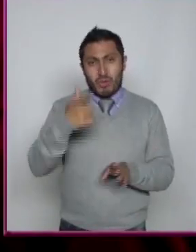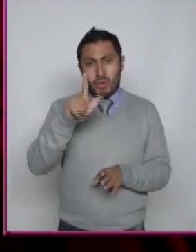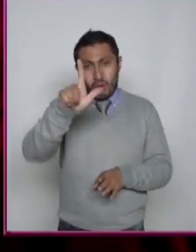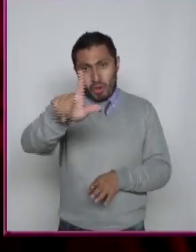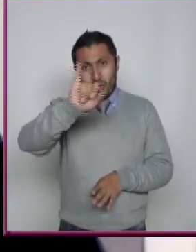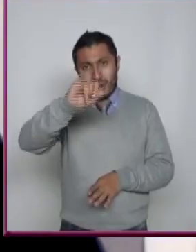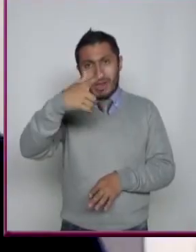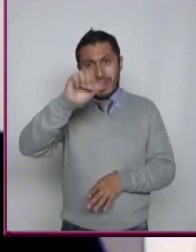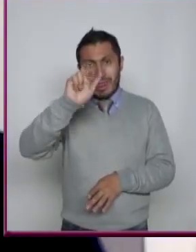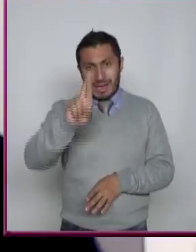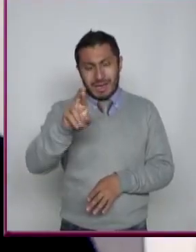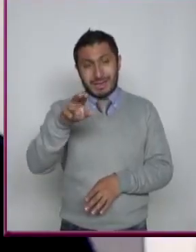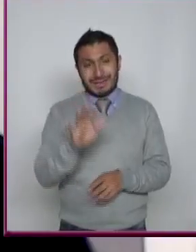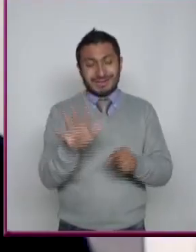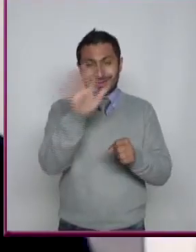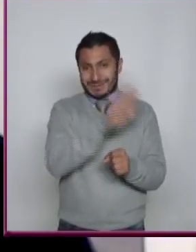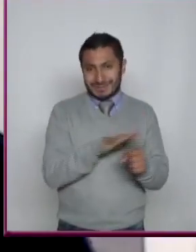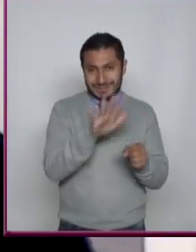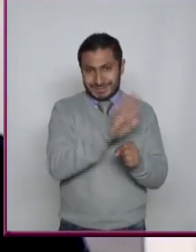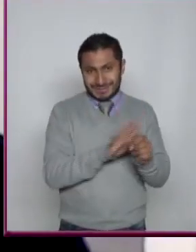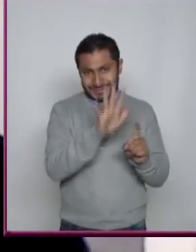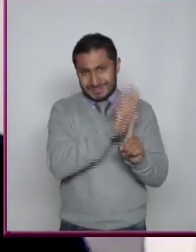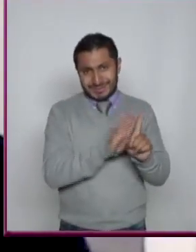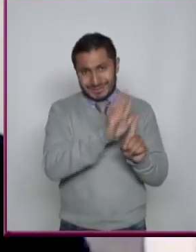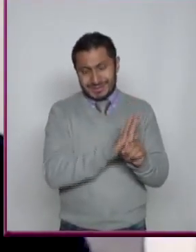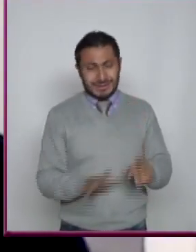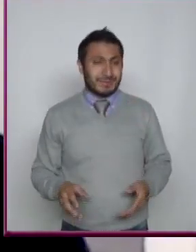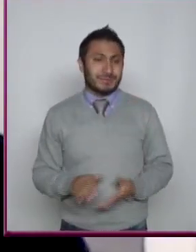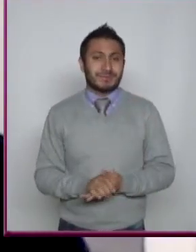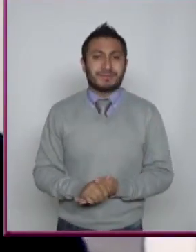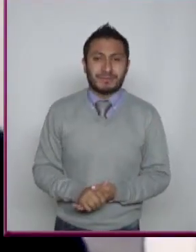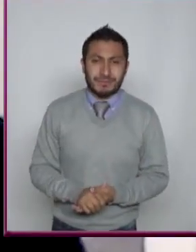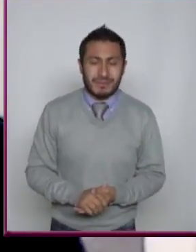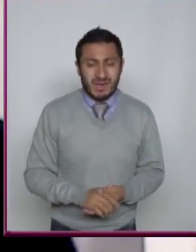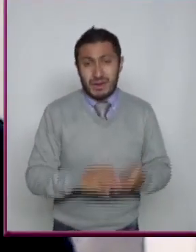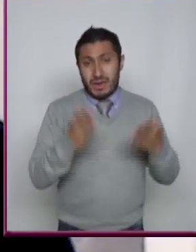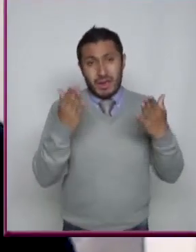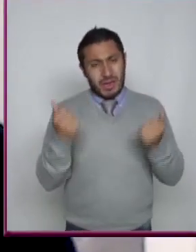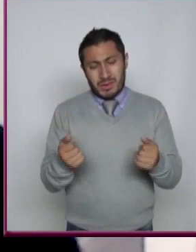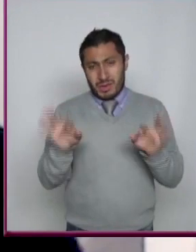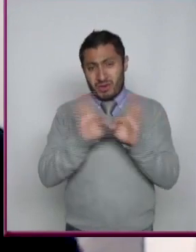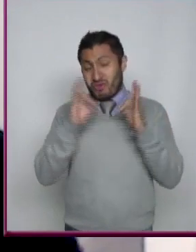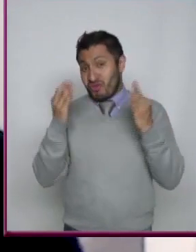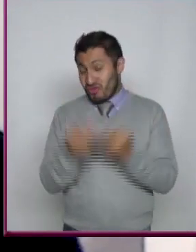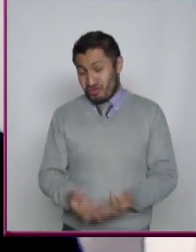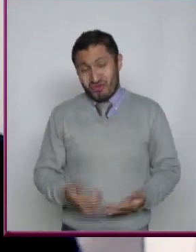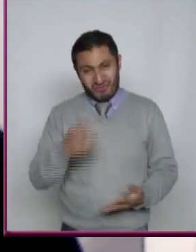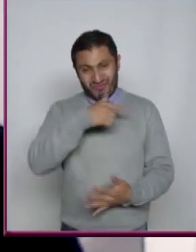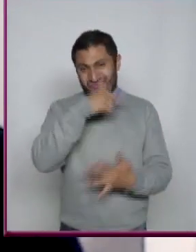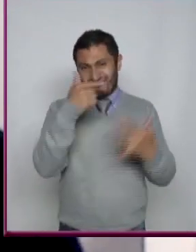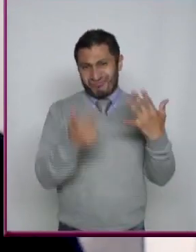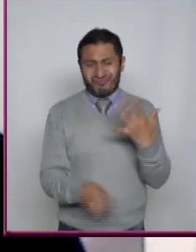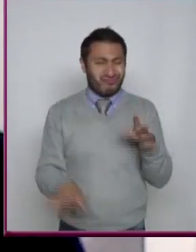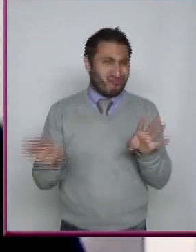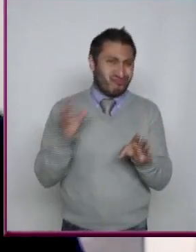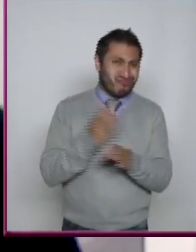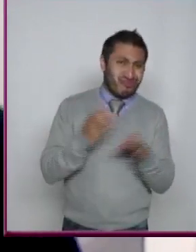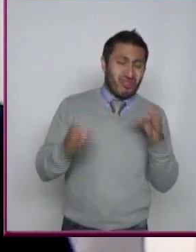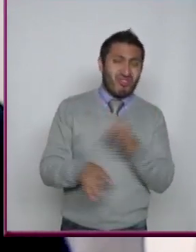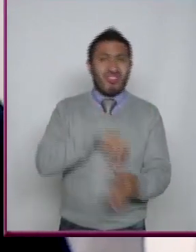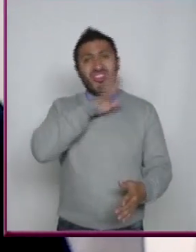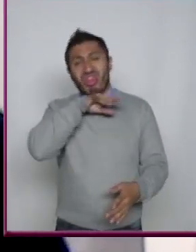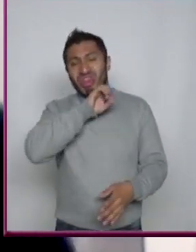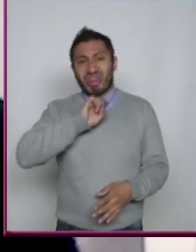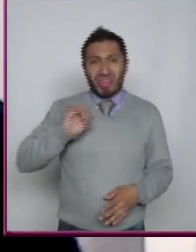una persona justo sin todas estas técnicas, toda esta bagaje, toda esta